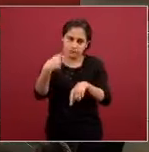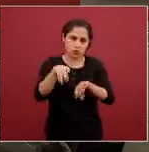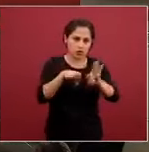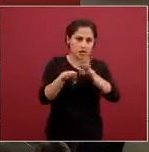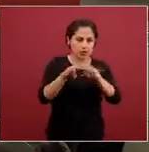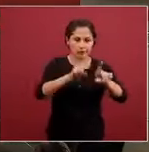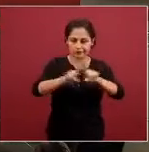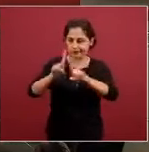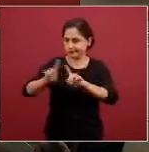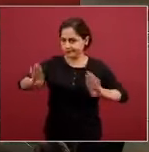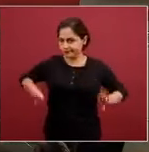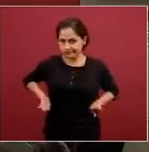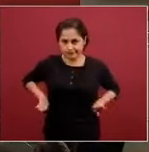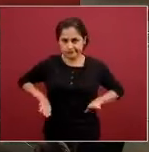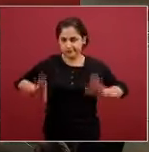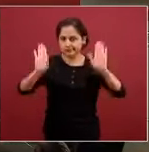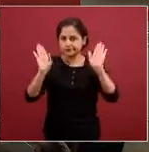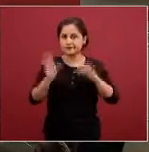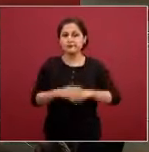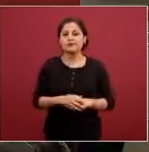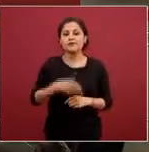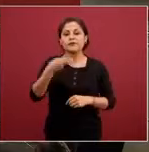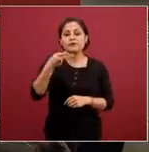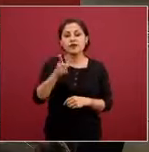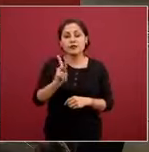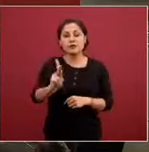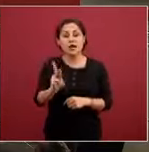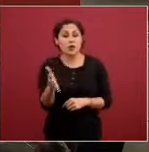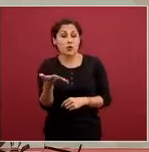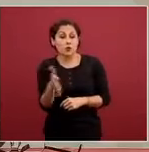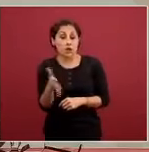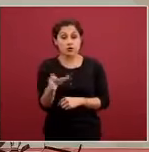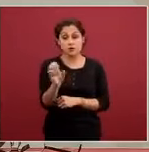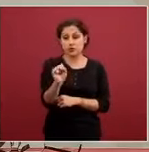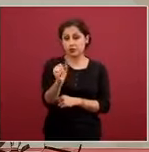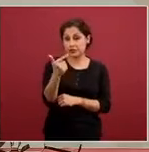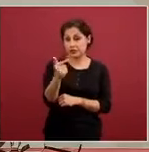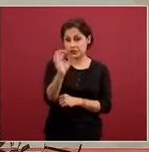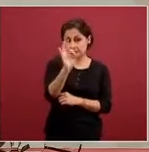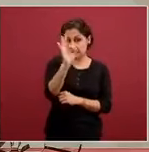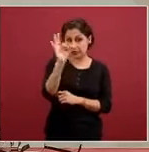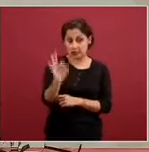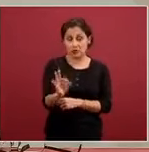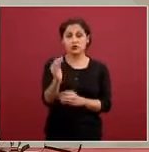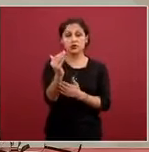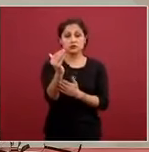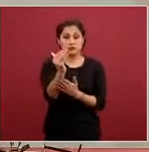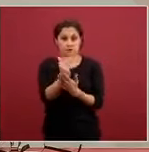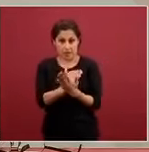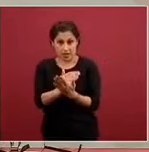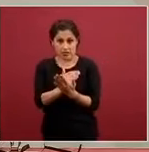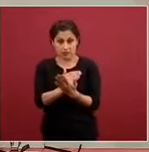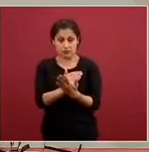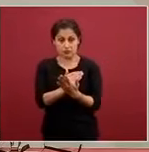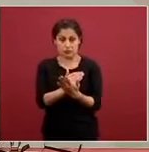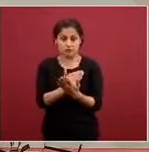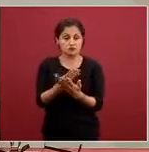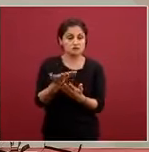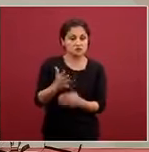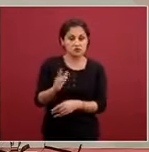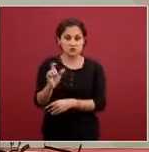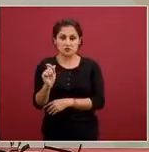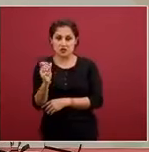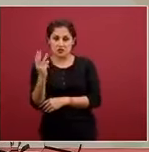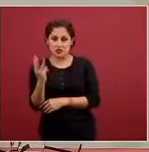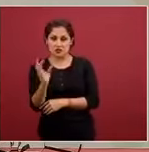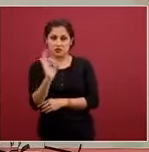promedio tenemos de manera sostenida cerca del 67% de reducción, es decir, solo queda 23%